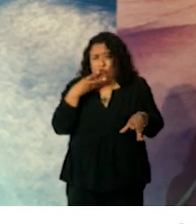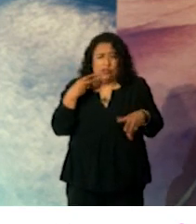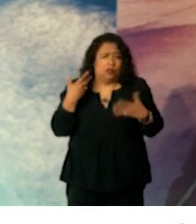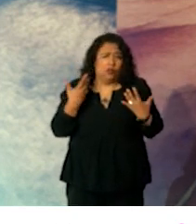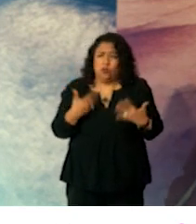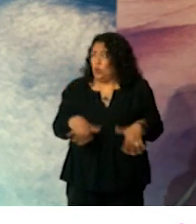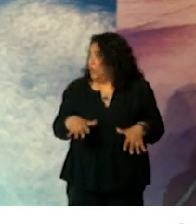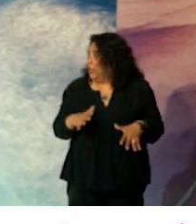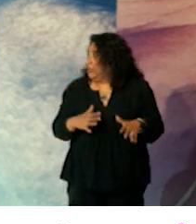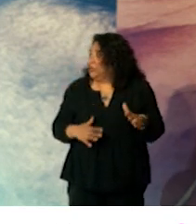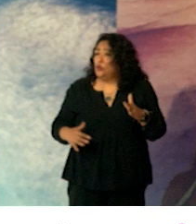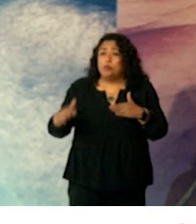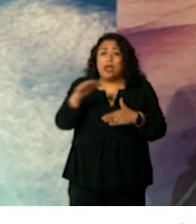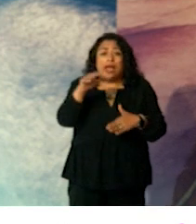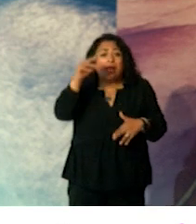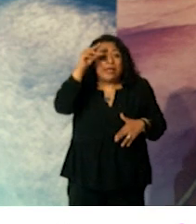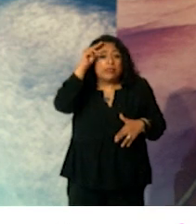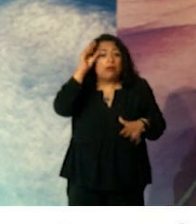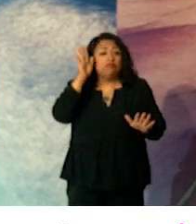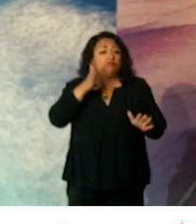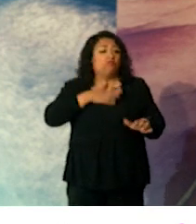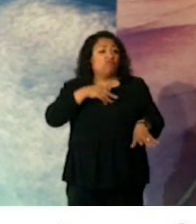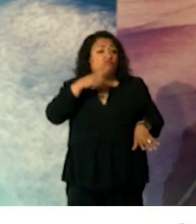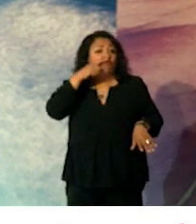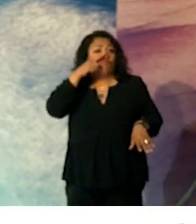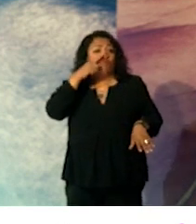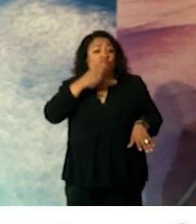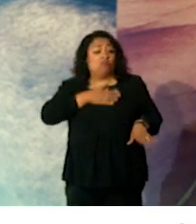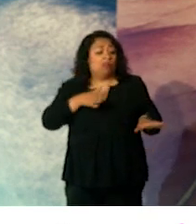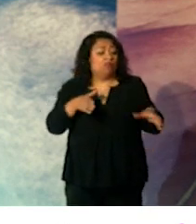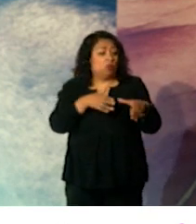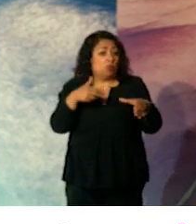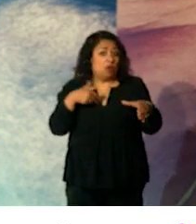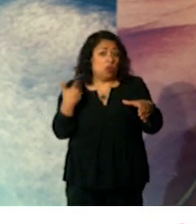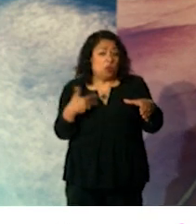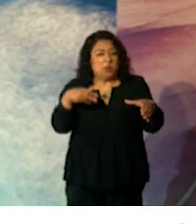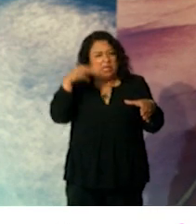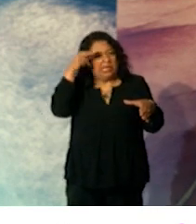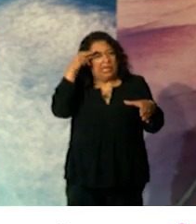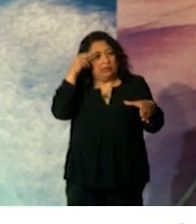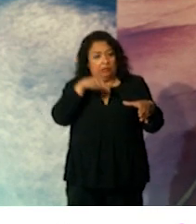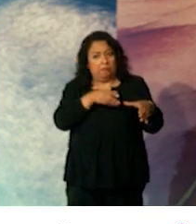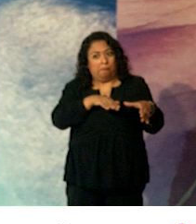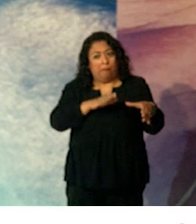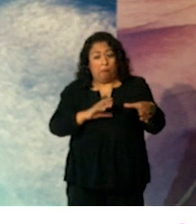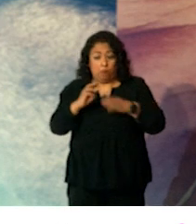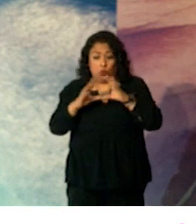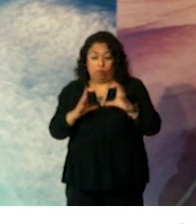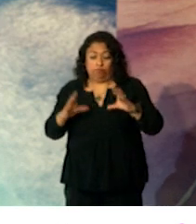es muy, muy superior a la inteligencia que presumimos dentro de nuestra especie, creo yo. Pero también creo